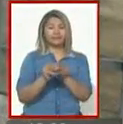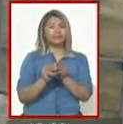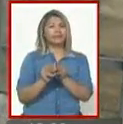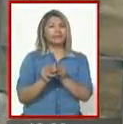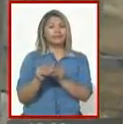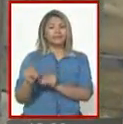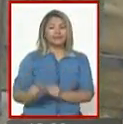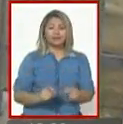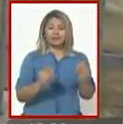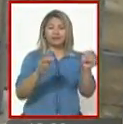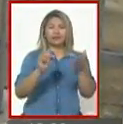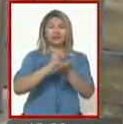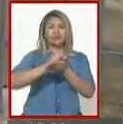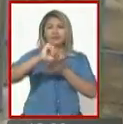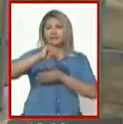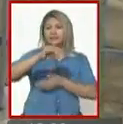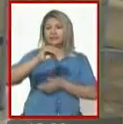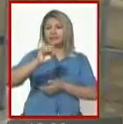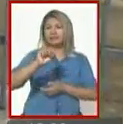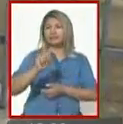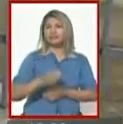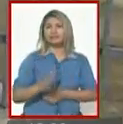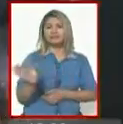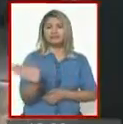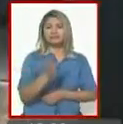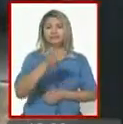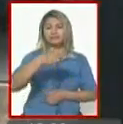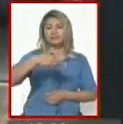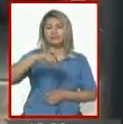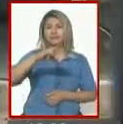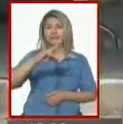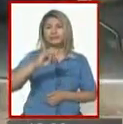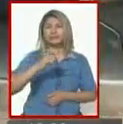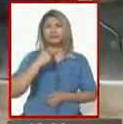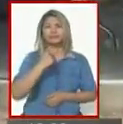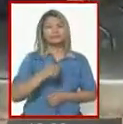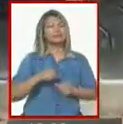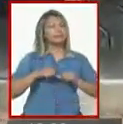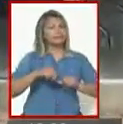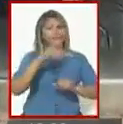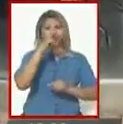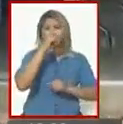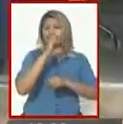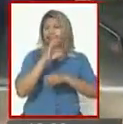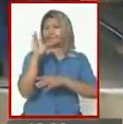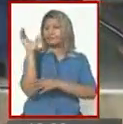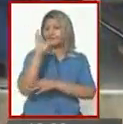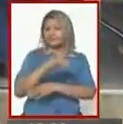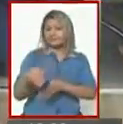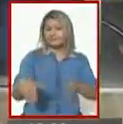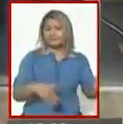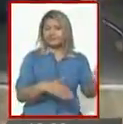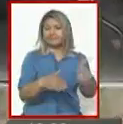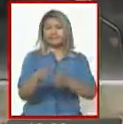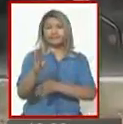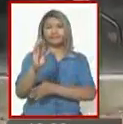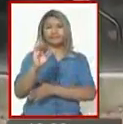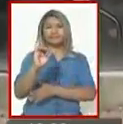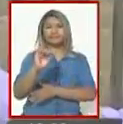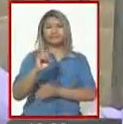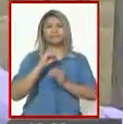hicieron presentes los transportistas de San José de Chiquitos y de Puerto Quijarro, quienes advirtieron con radicalizar las medidas de presión en la carretera